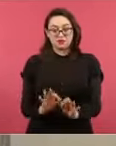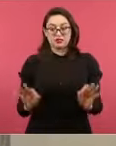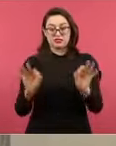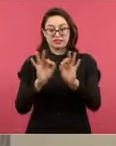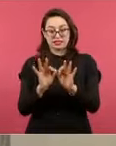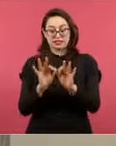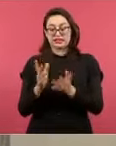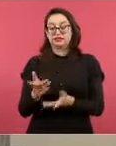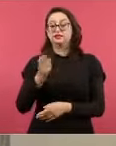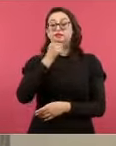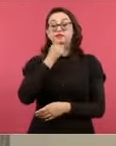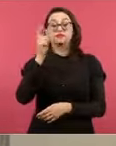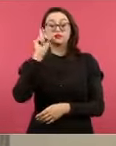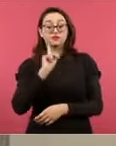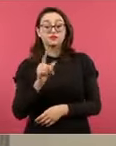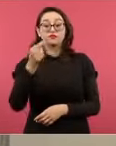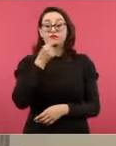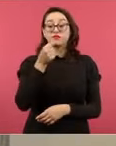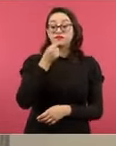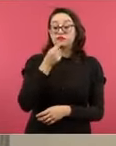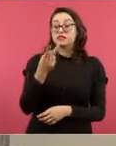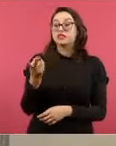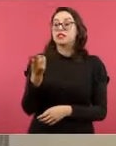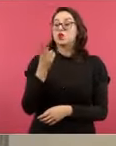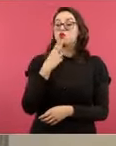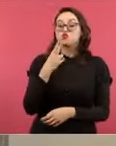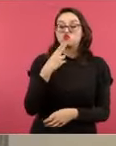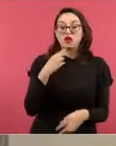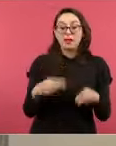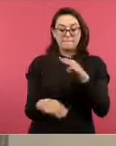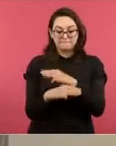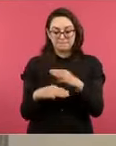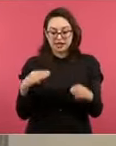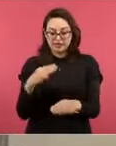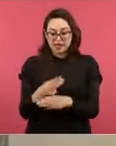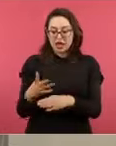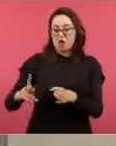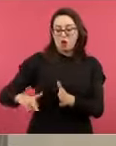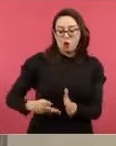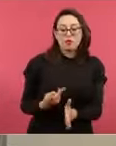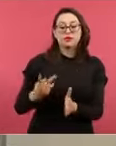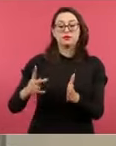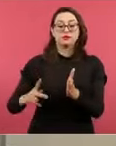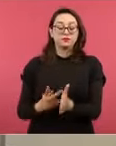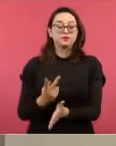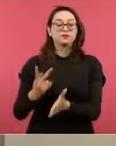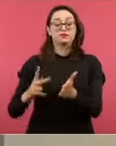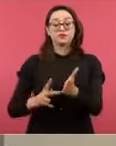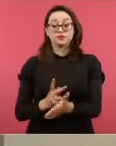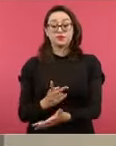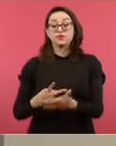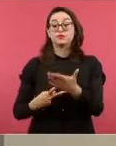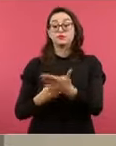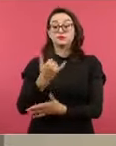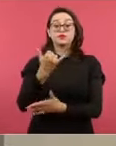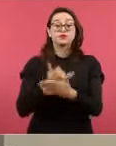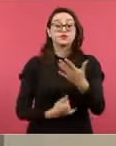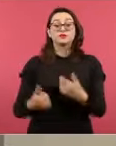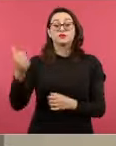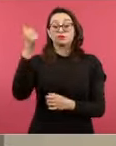material reciclable para asumir un rol, porque los proyectos siempre van a